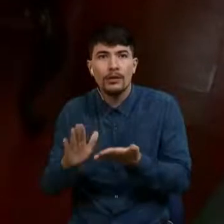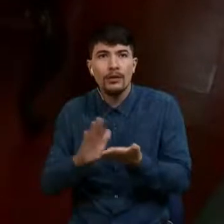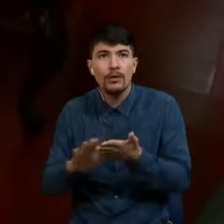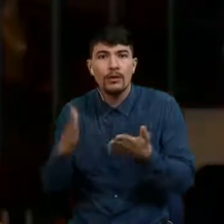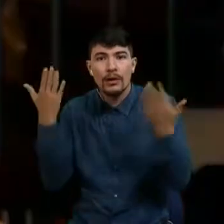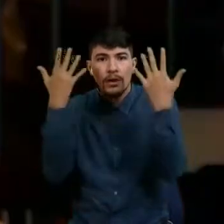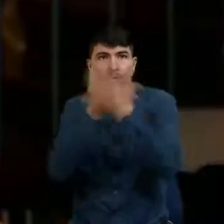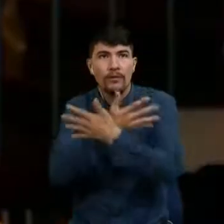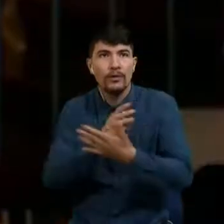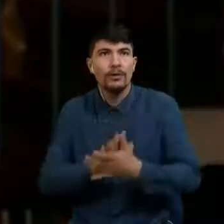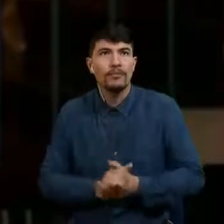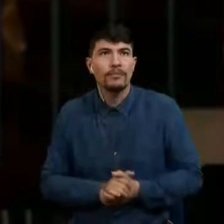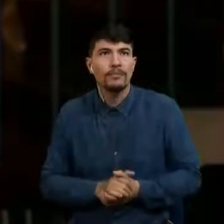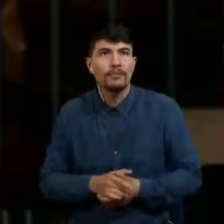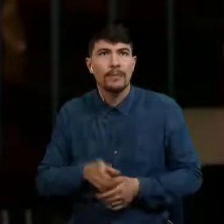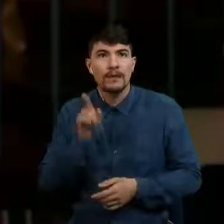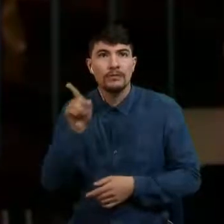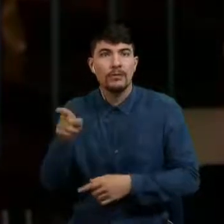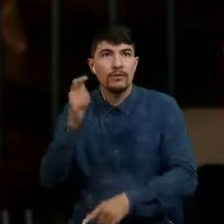confusión ellos